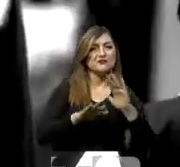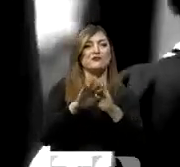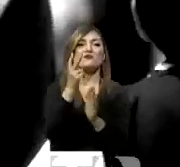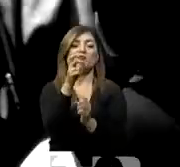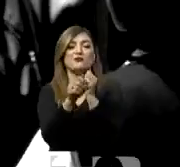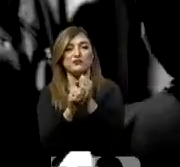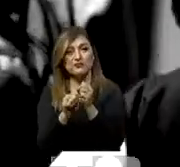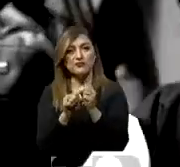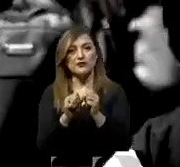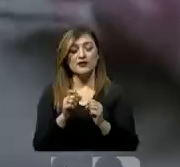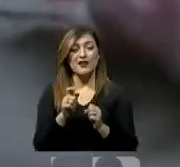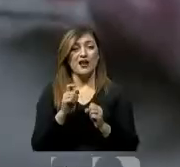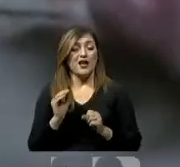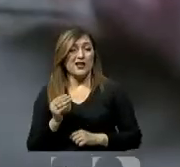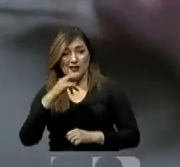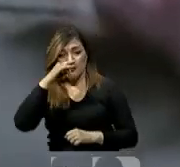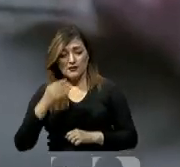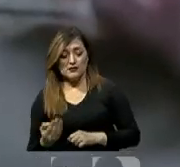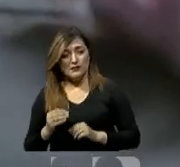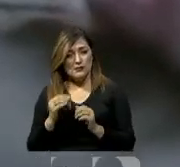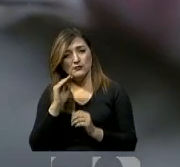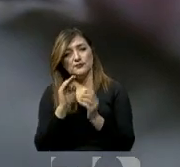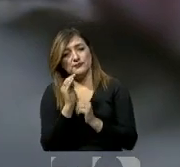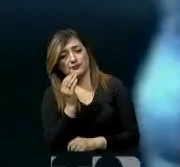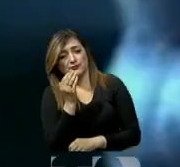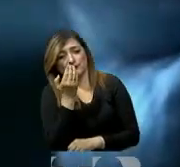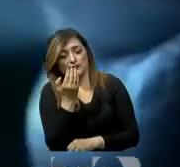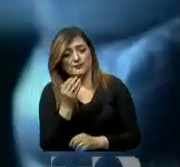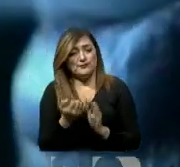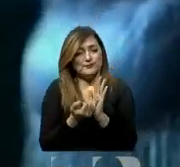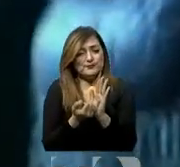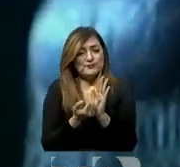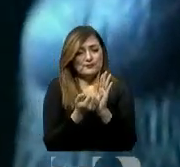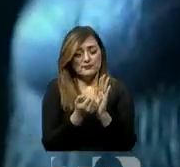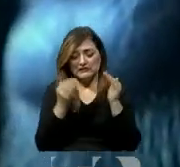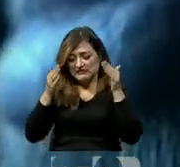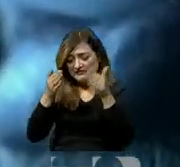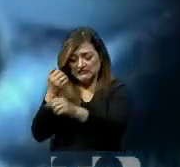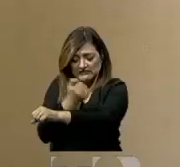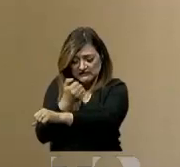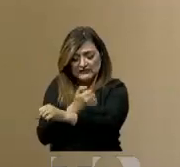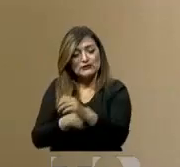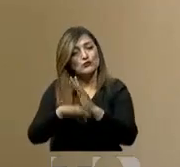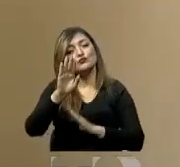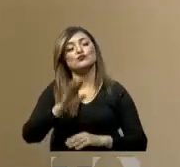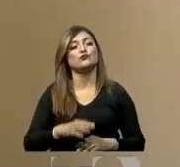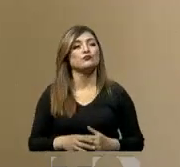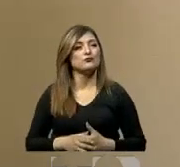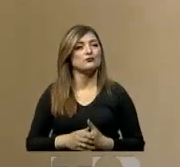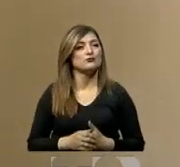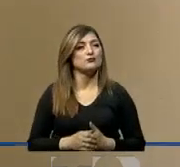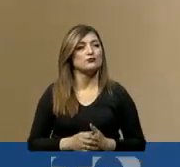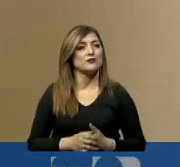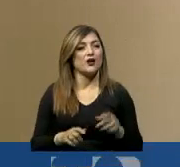cuando la búsqueda de una identidad y del sentido de pertenencia los hace más propensos al consumo de estas sustancias. Entonces, muchas veces lo hacen